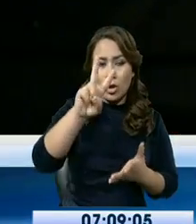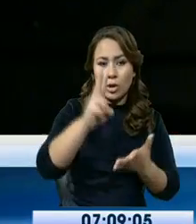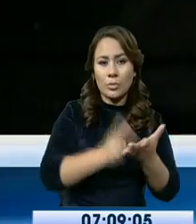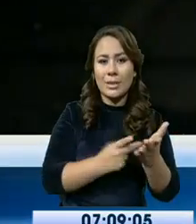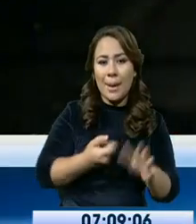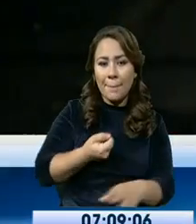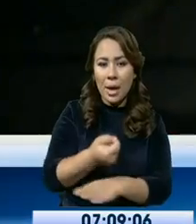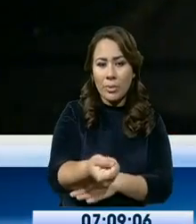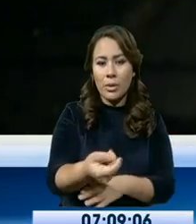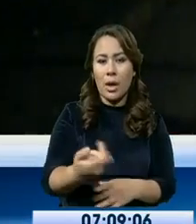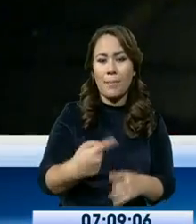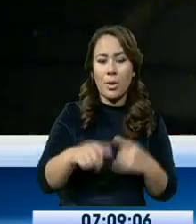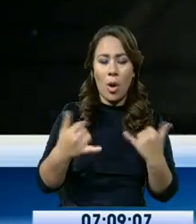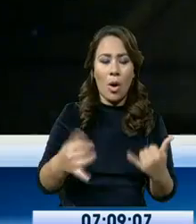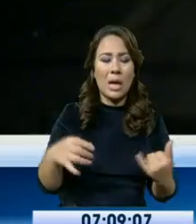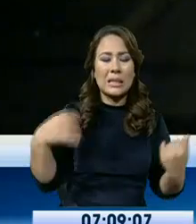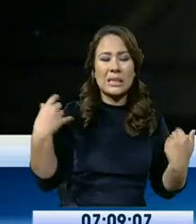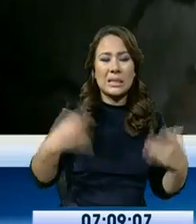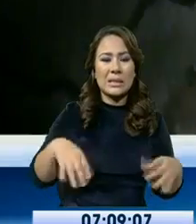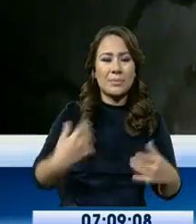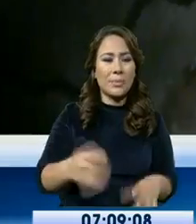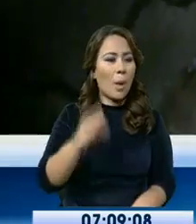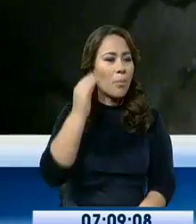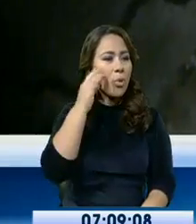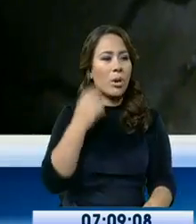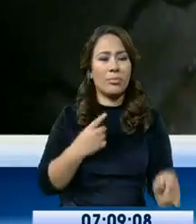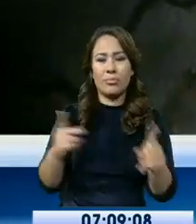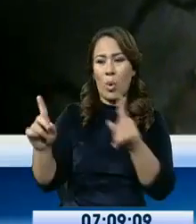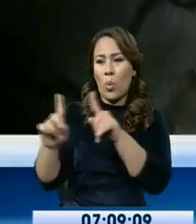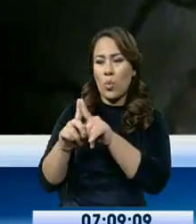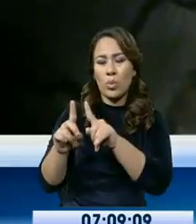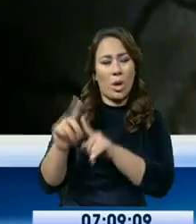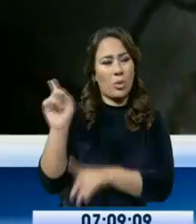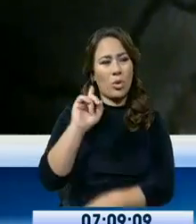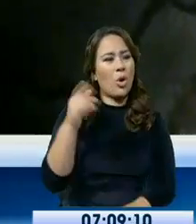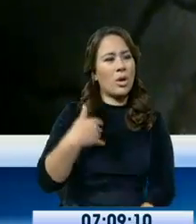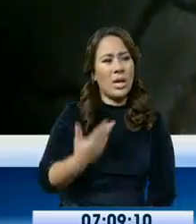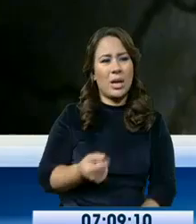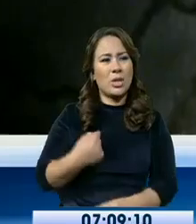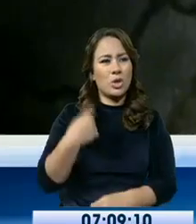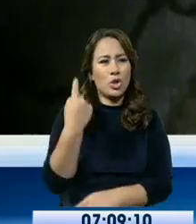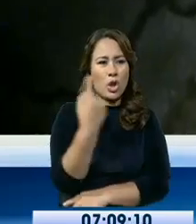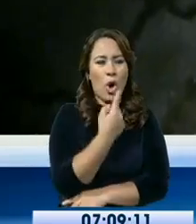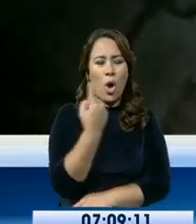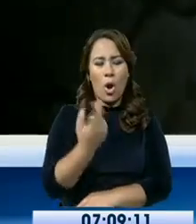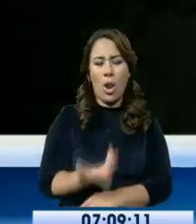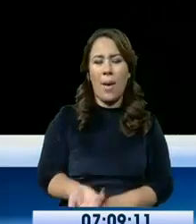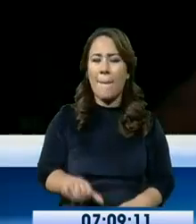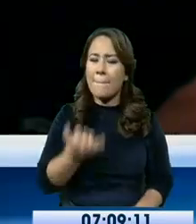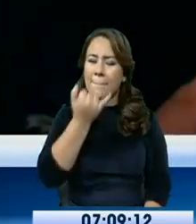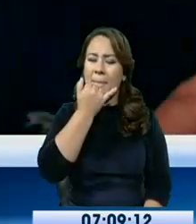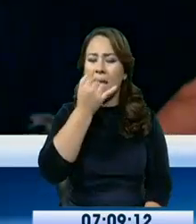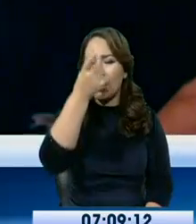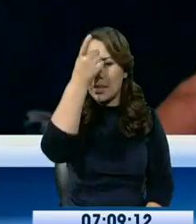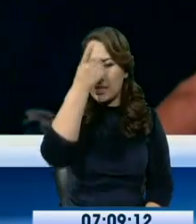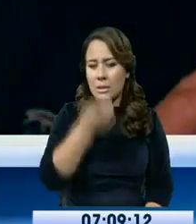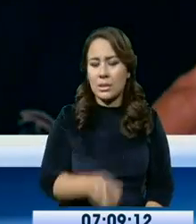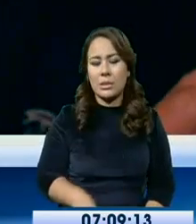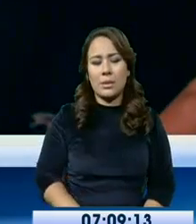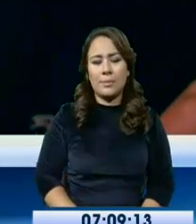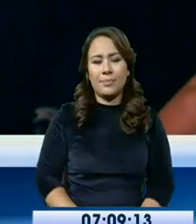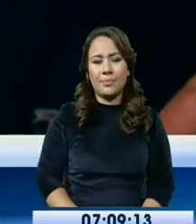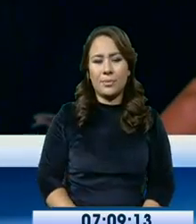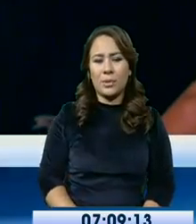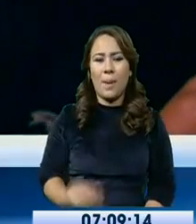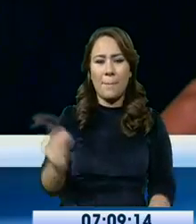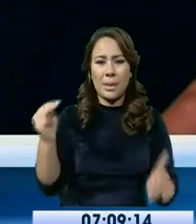Aparentemente la negativa de la difunta de volver a su lado sería la causa para que Luis Humberto haya tomado esa fatal decisión. Mensajes que le va a disparar,